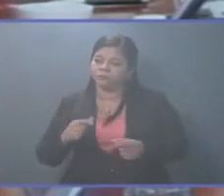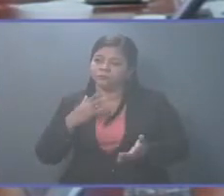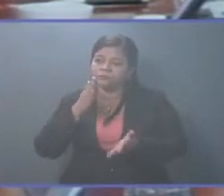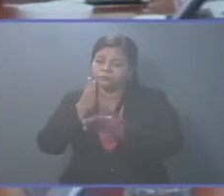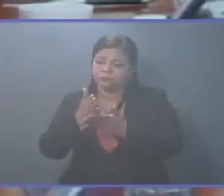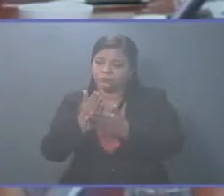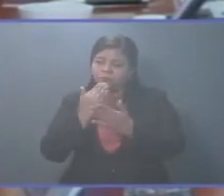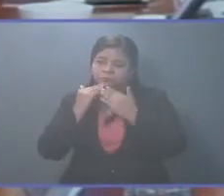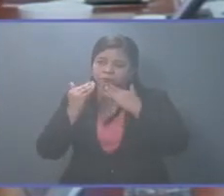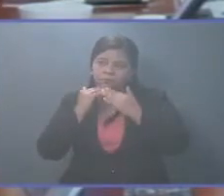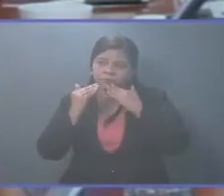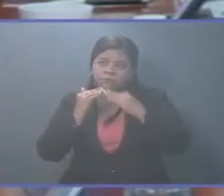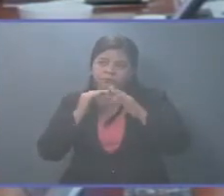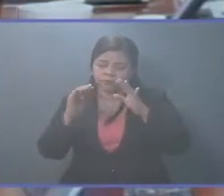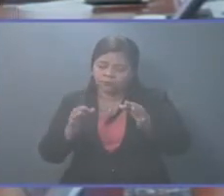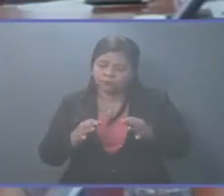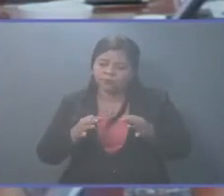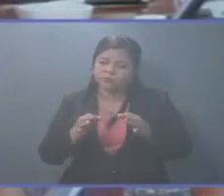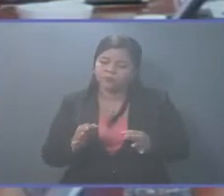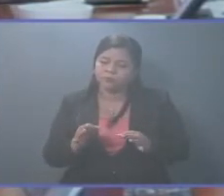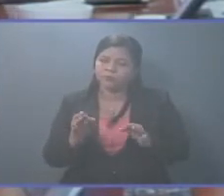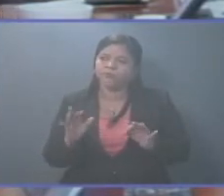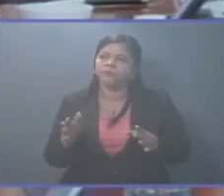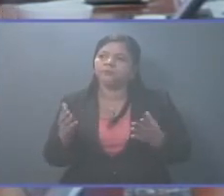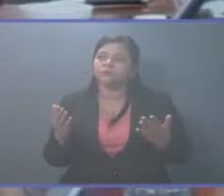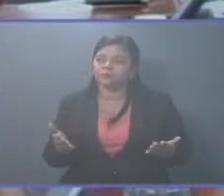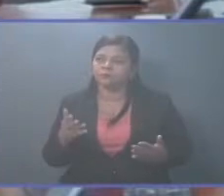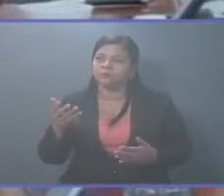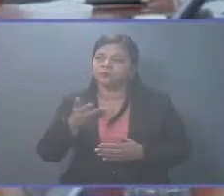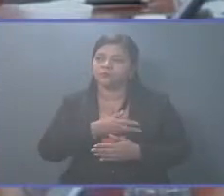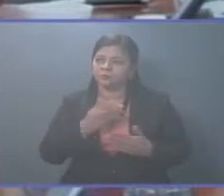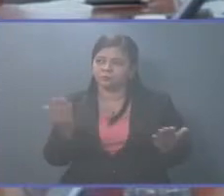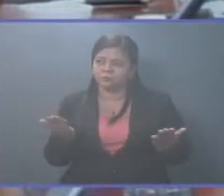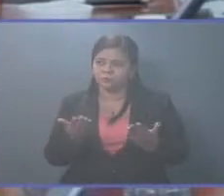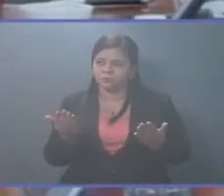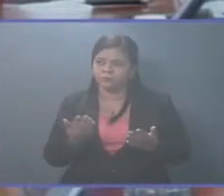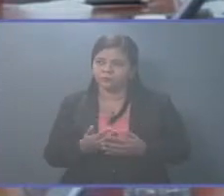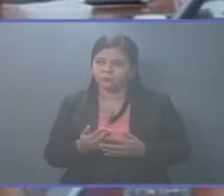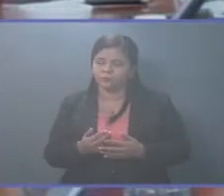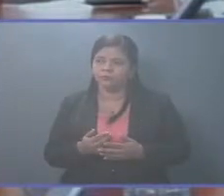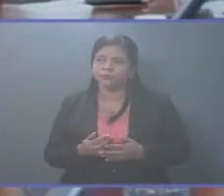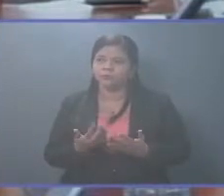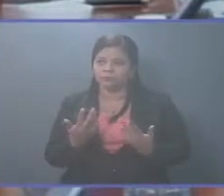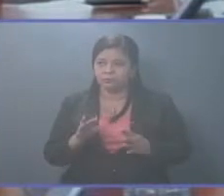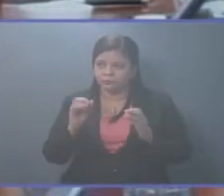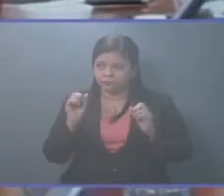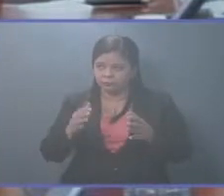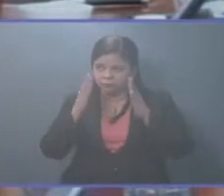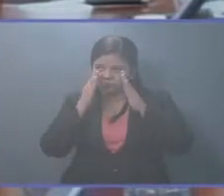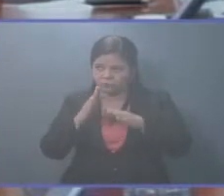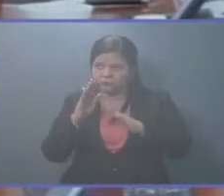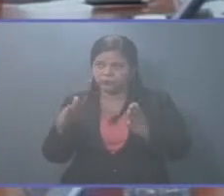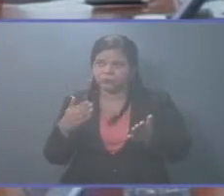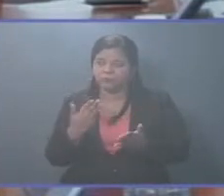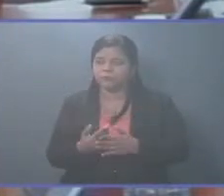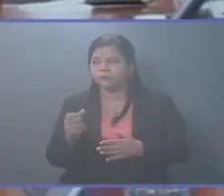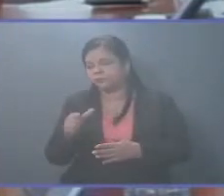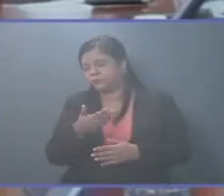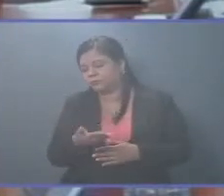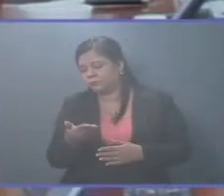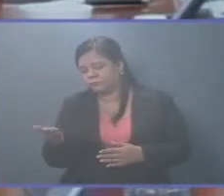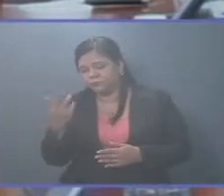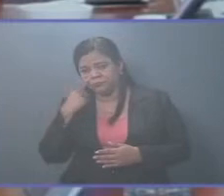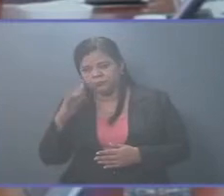sobre la forma en cómo también se iba a hacer la obtención, por ejemplo, la probabilidad de obtención de otros tipos de plataformas como la